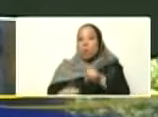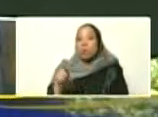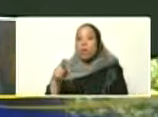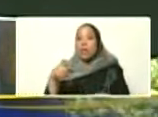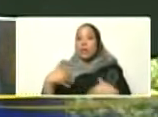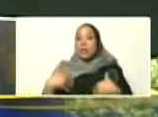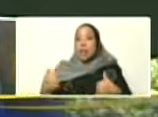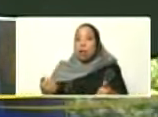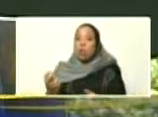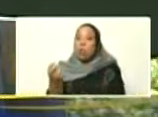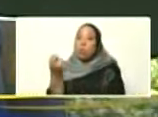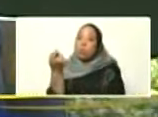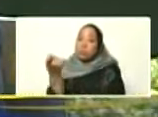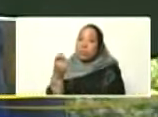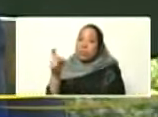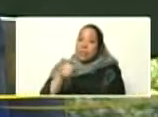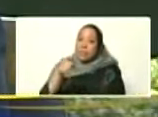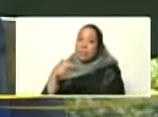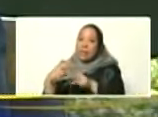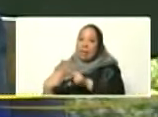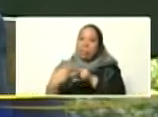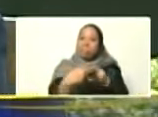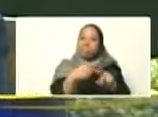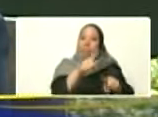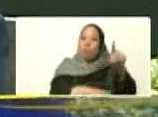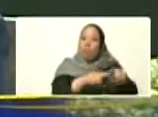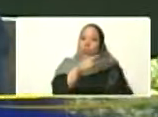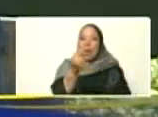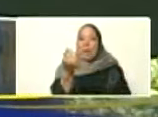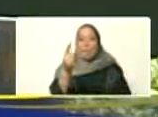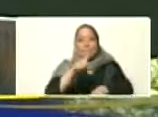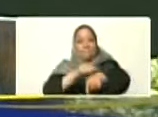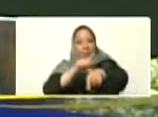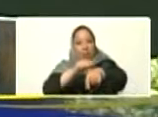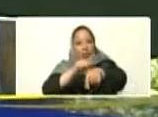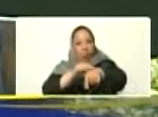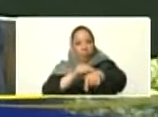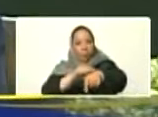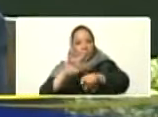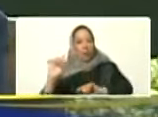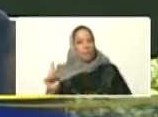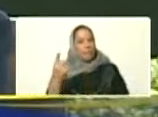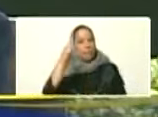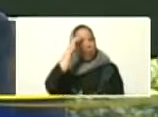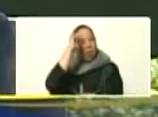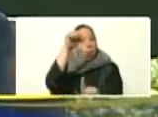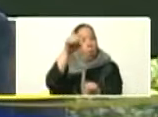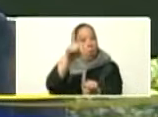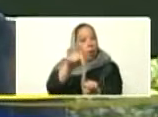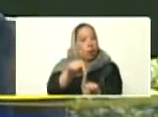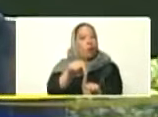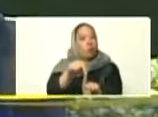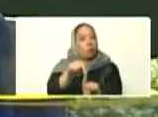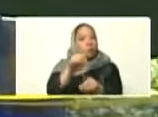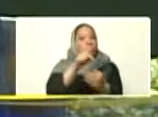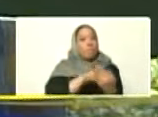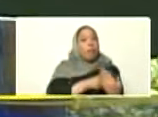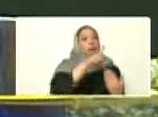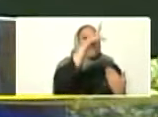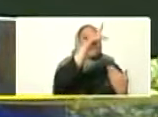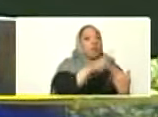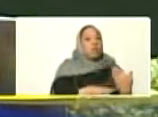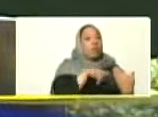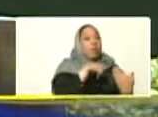sido una jornada extraordinaria. Entendemos que la organización es el primer paso para alcanzar los objetivos, que esta planificación se ejecuta de